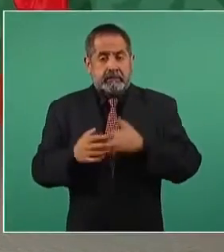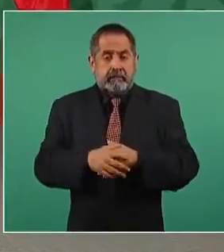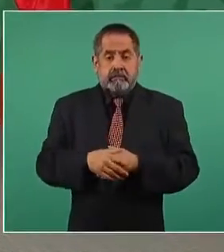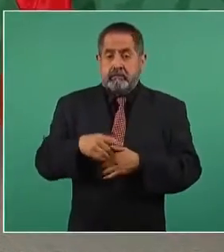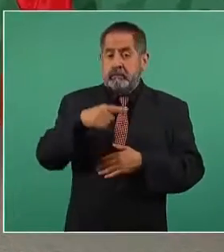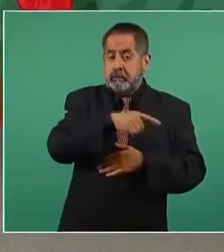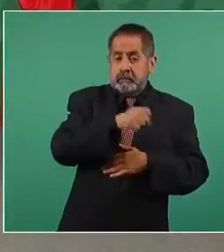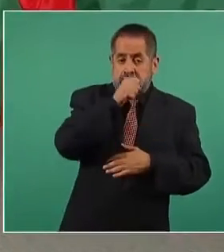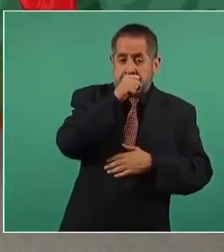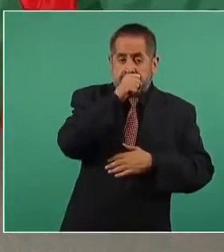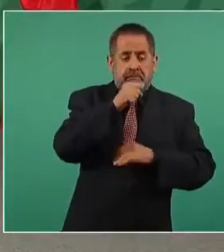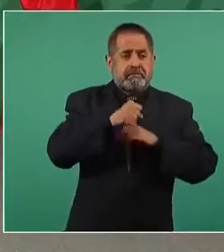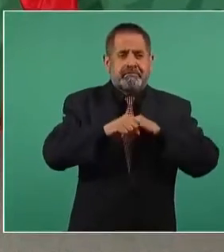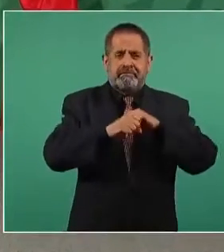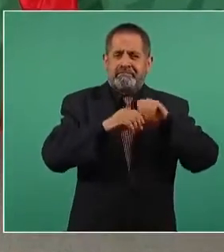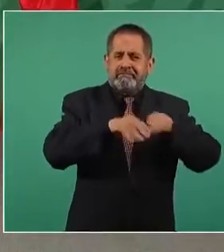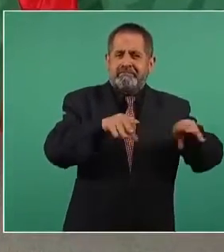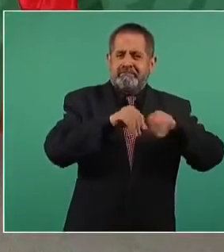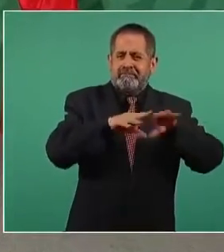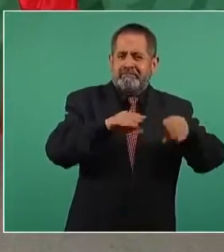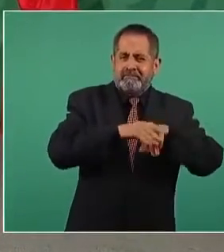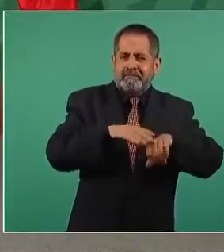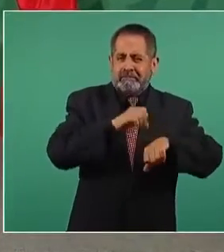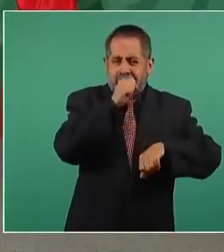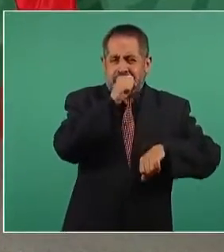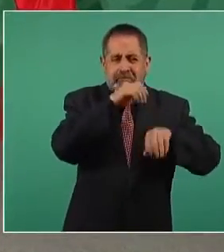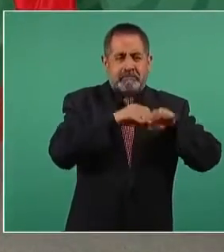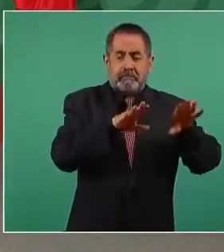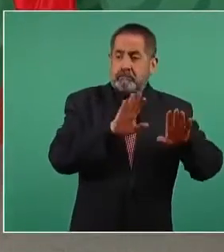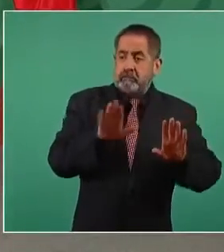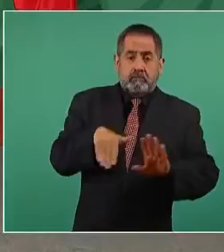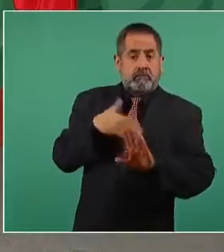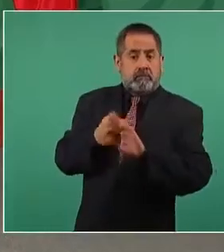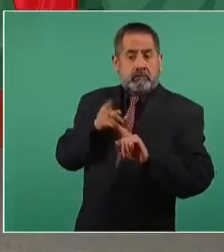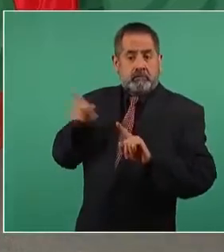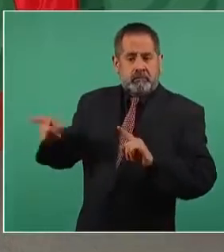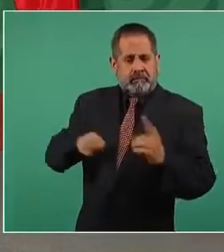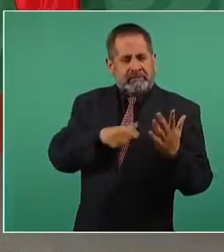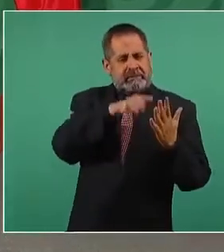volantes, pasquines en contra del dictador, y todo lo que decían,